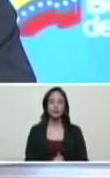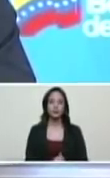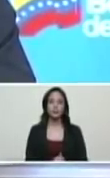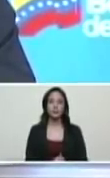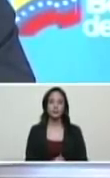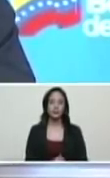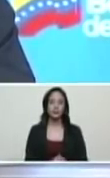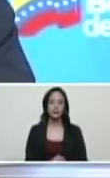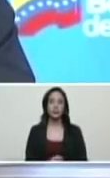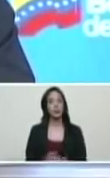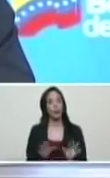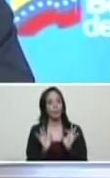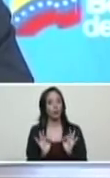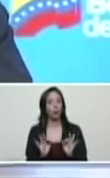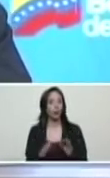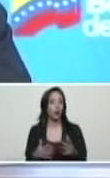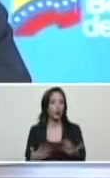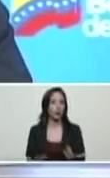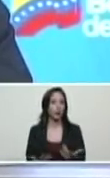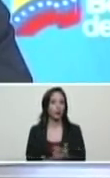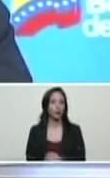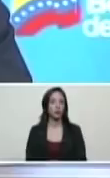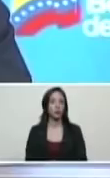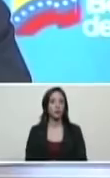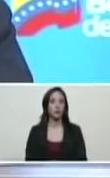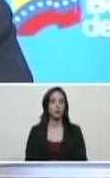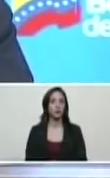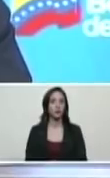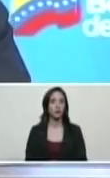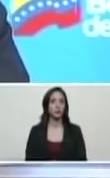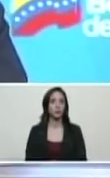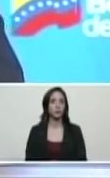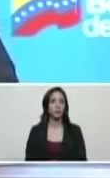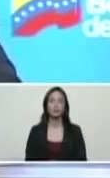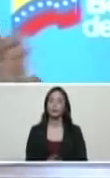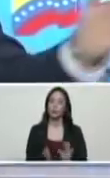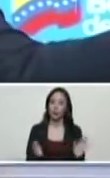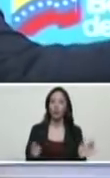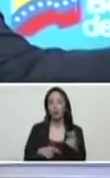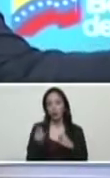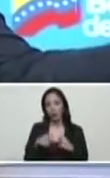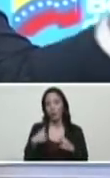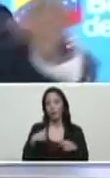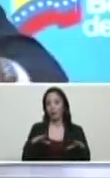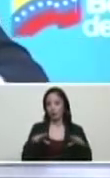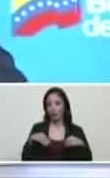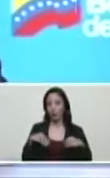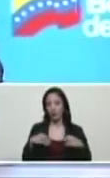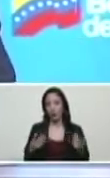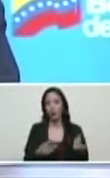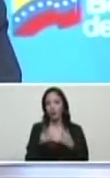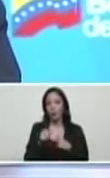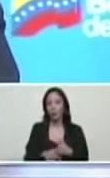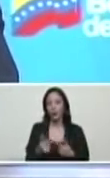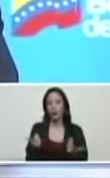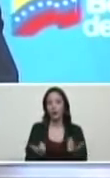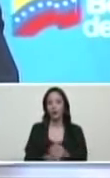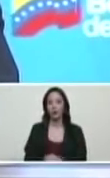con la particularidad de que se va a aceptar, como nosotros debemos atraer, compañera